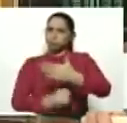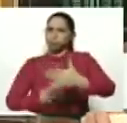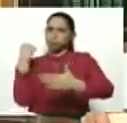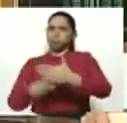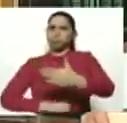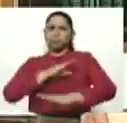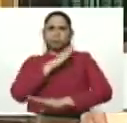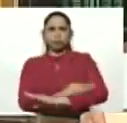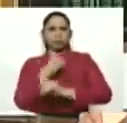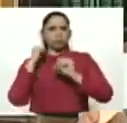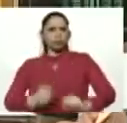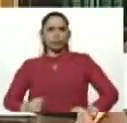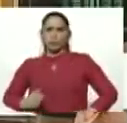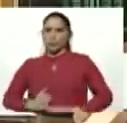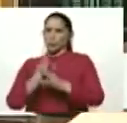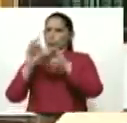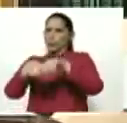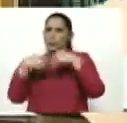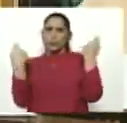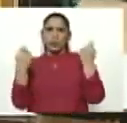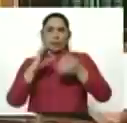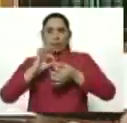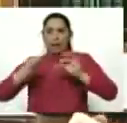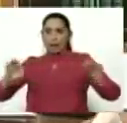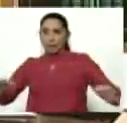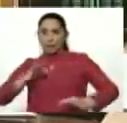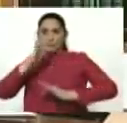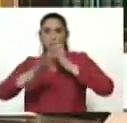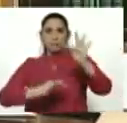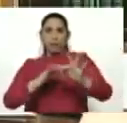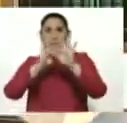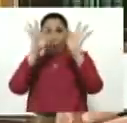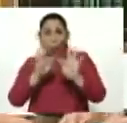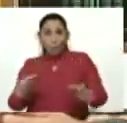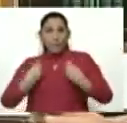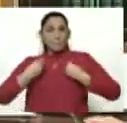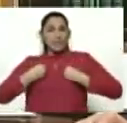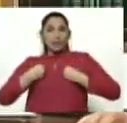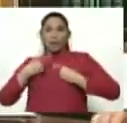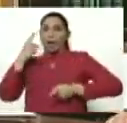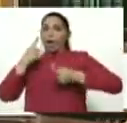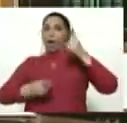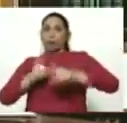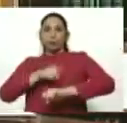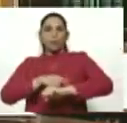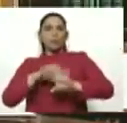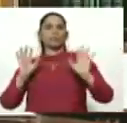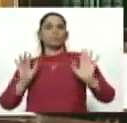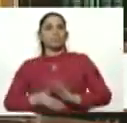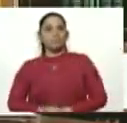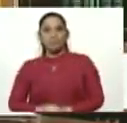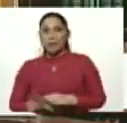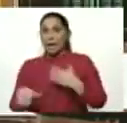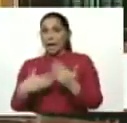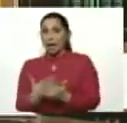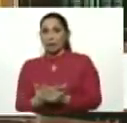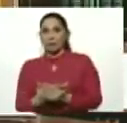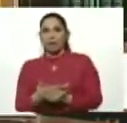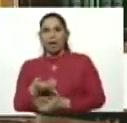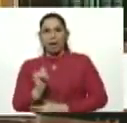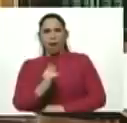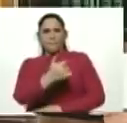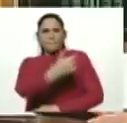intenso, y cortar las cadenas. Y será el modo de vida por algún tiempo, hasta que aparezca la